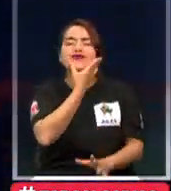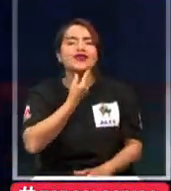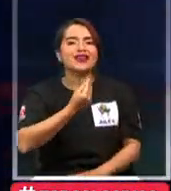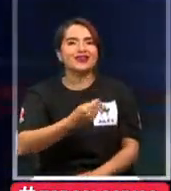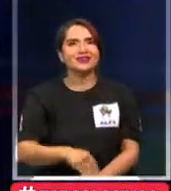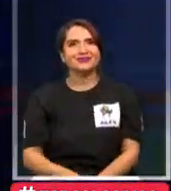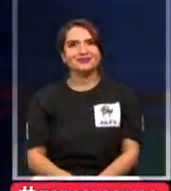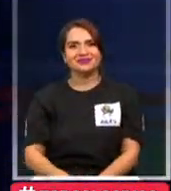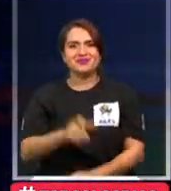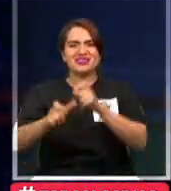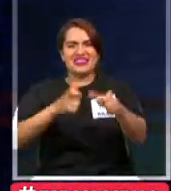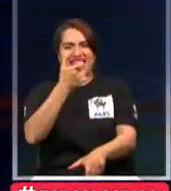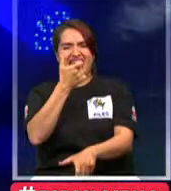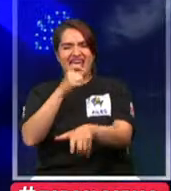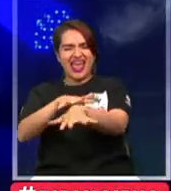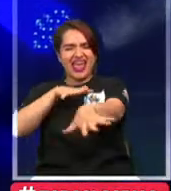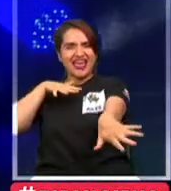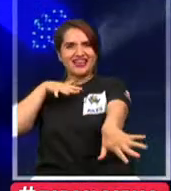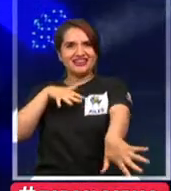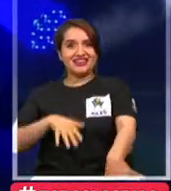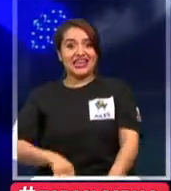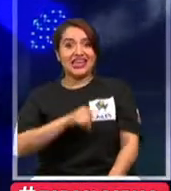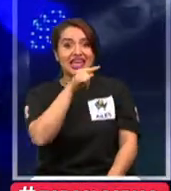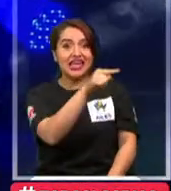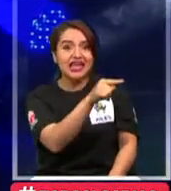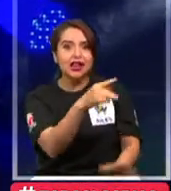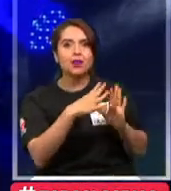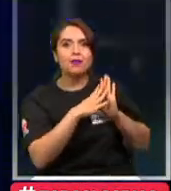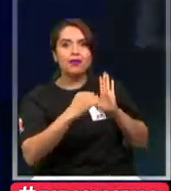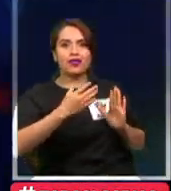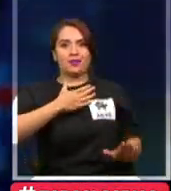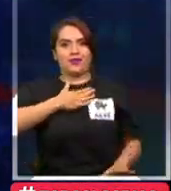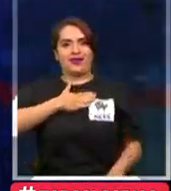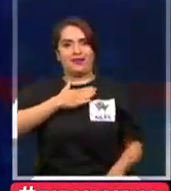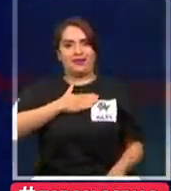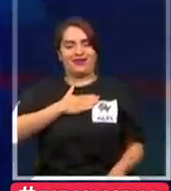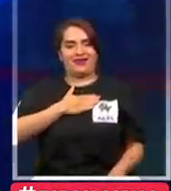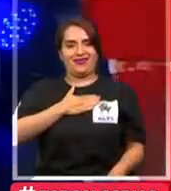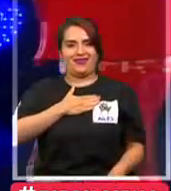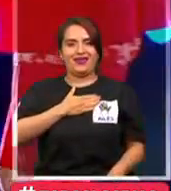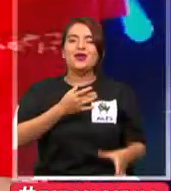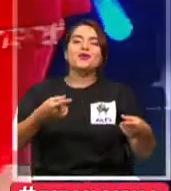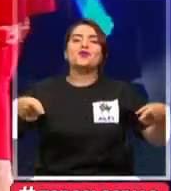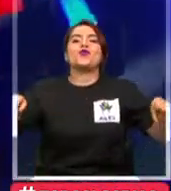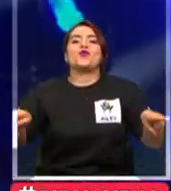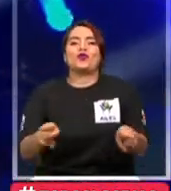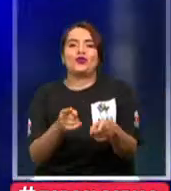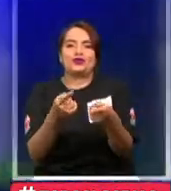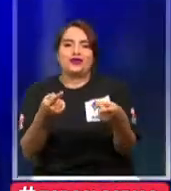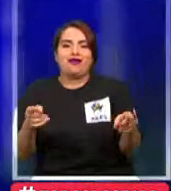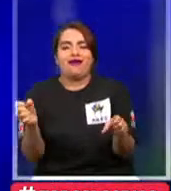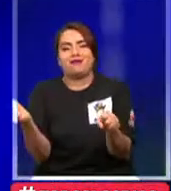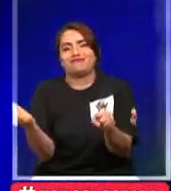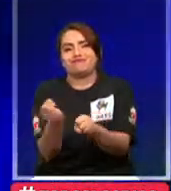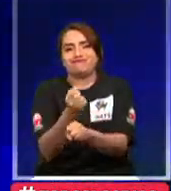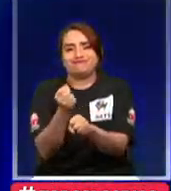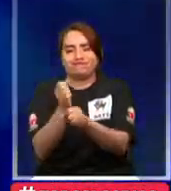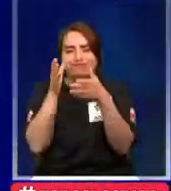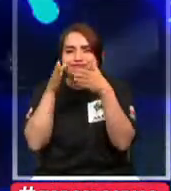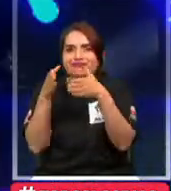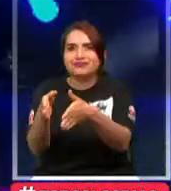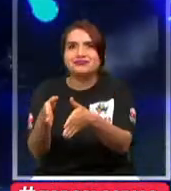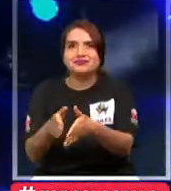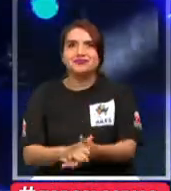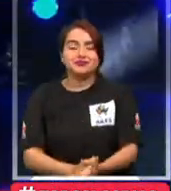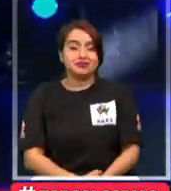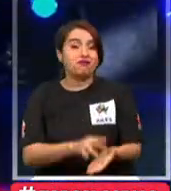puede decir eso. Él ha sido un gran inspirador para mí, para dedicarme a la música. ¿Cómo? En verdad, porque